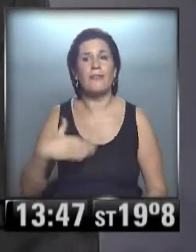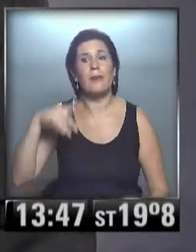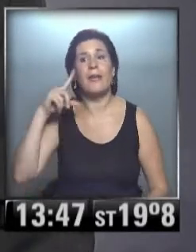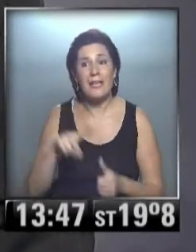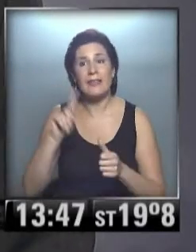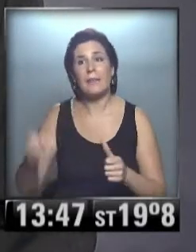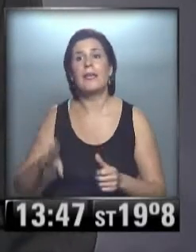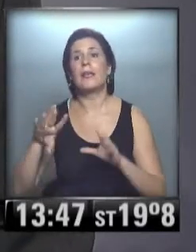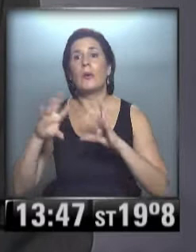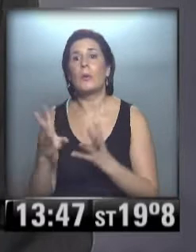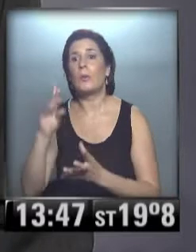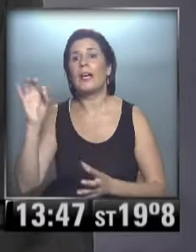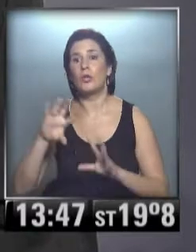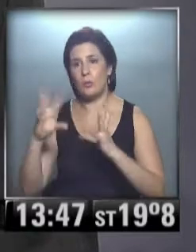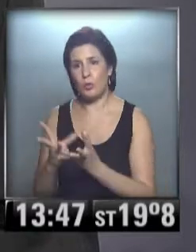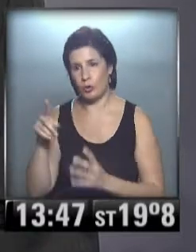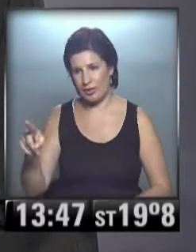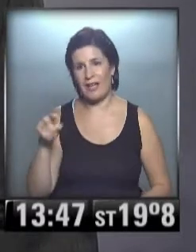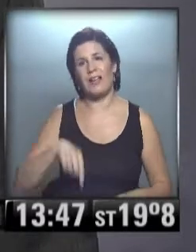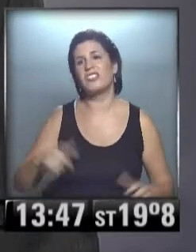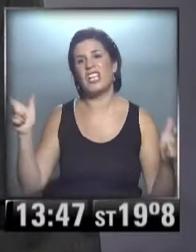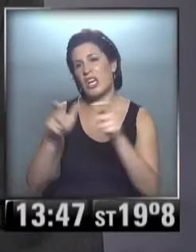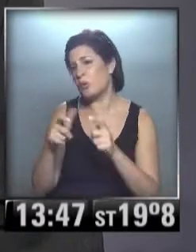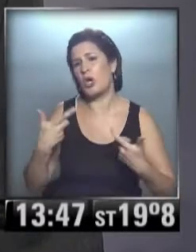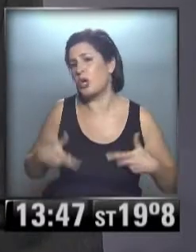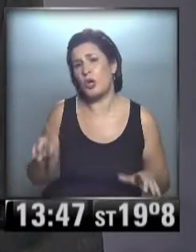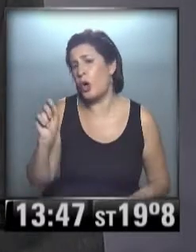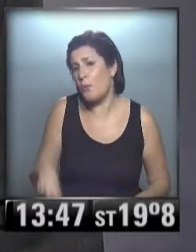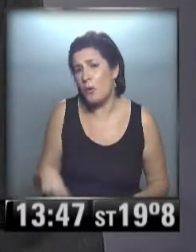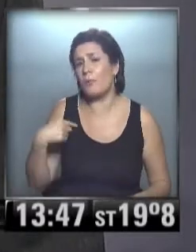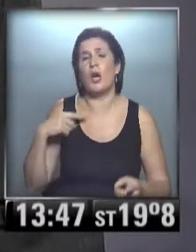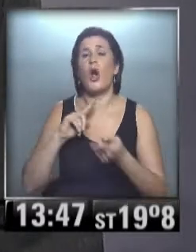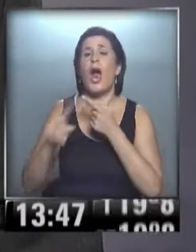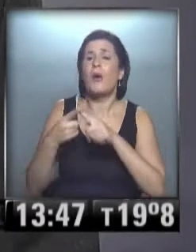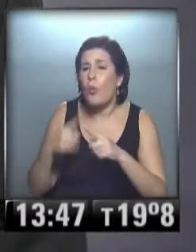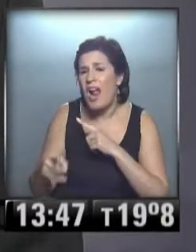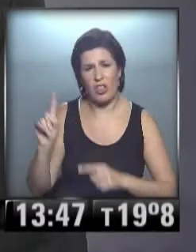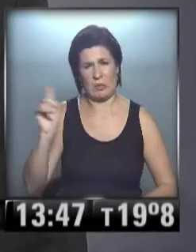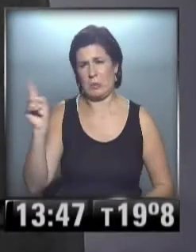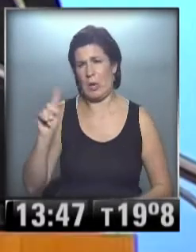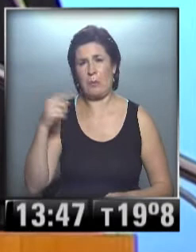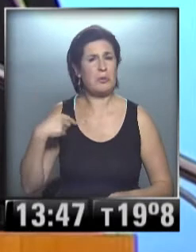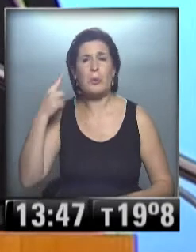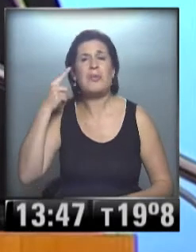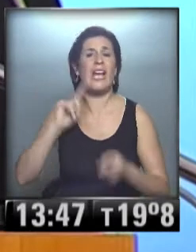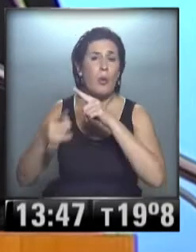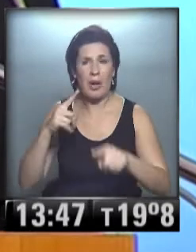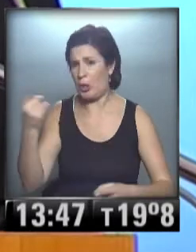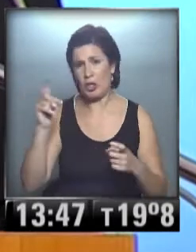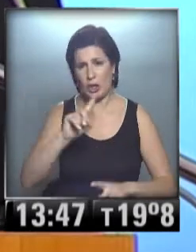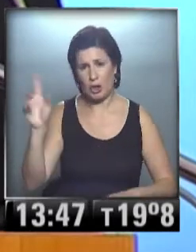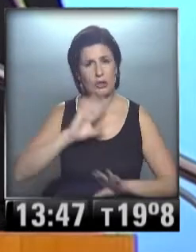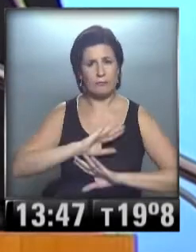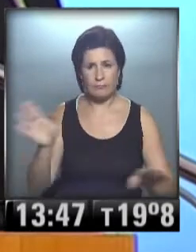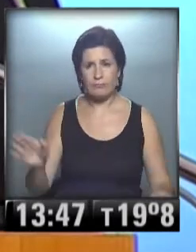Internacional y del Banco Mundial. Señaló que son encuentros ordinarios y que no hubo resultados porque no se fue a buscar nada. Es un caso más